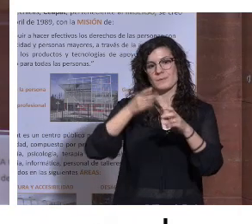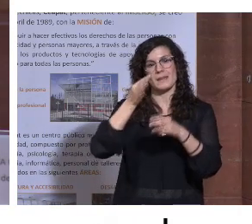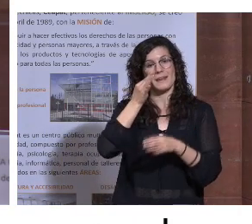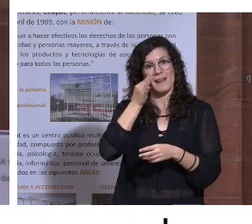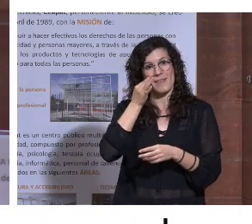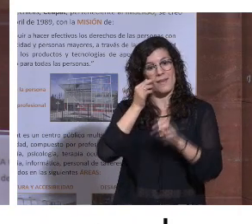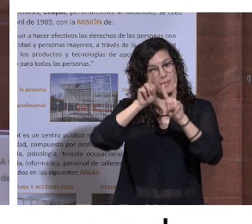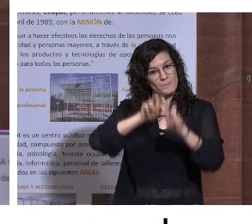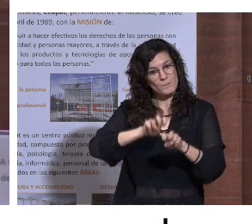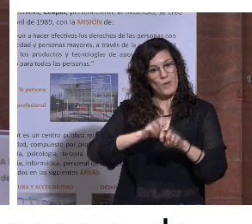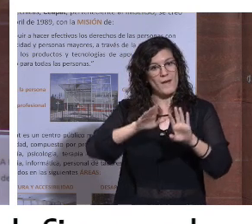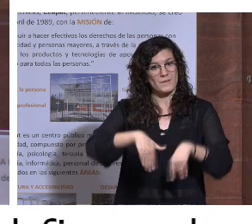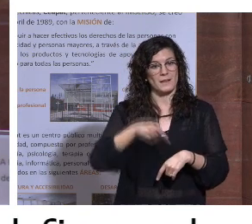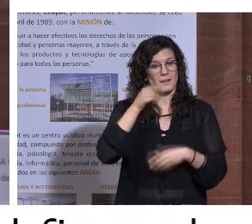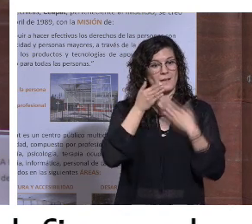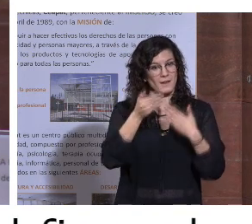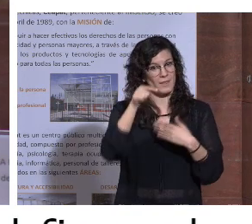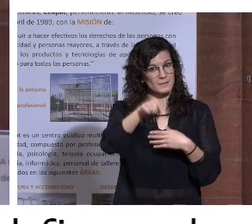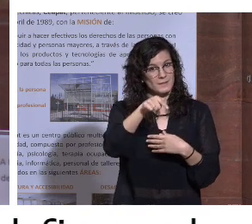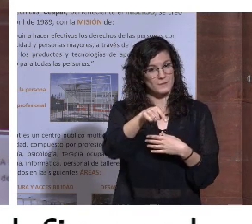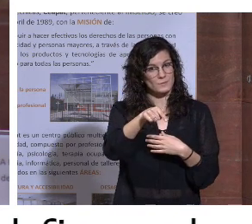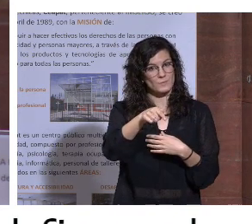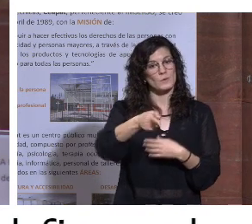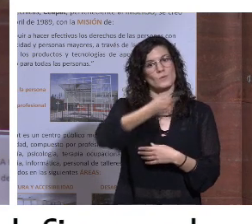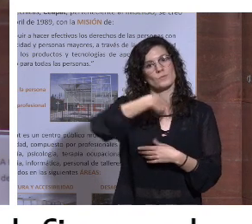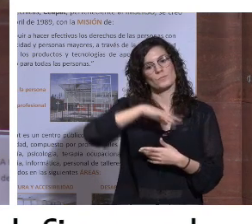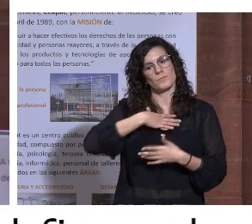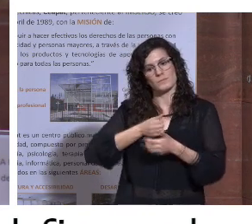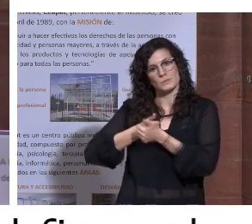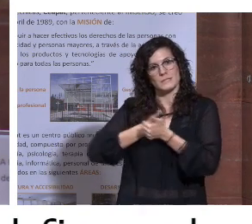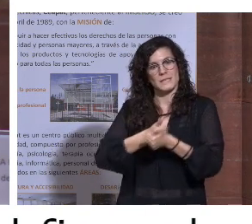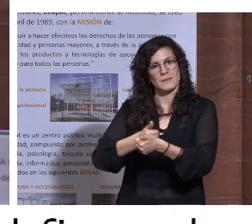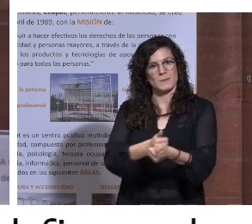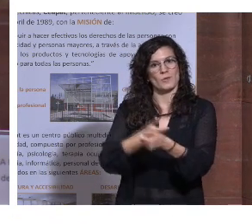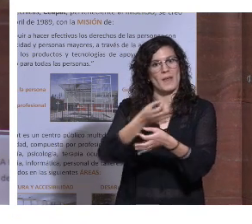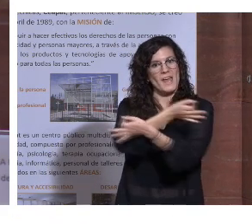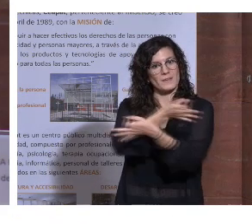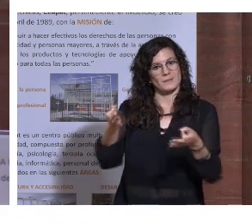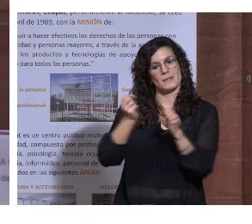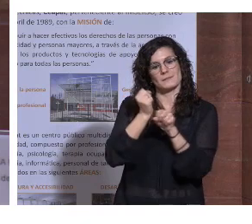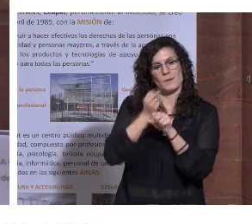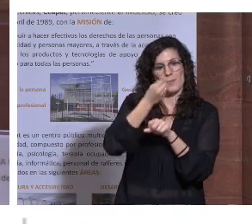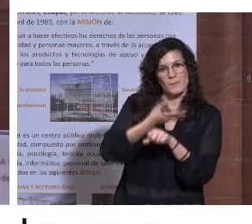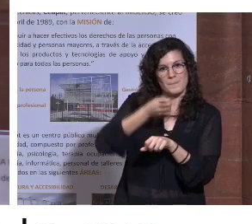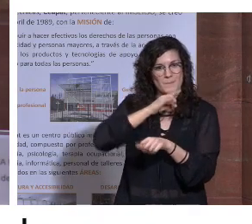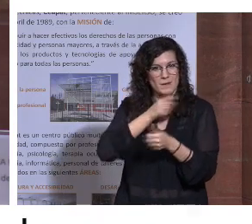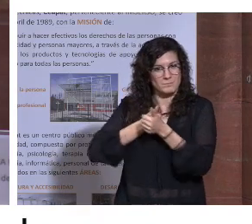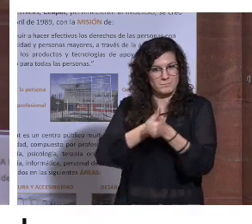fin y al cabo es lo que nos permite hacer un seguimiento de la efectividad de lo que hacemos, ¿no? Porque